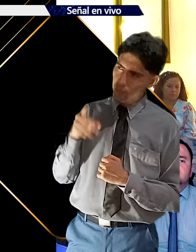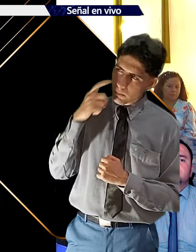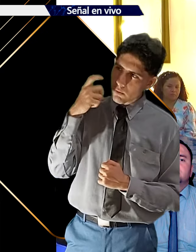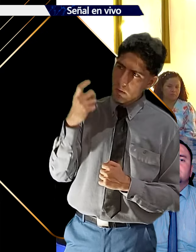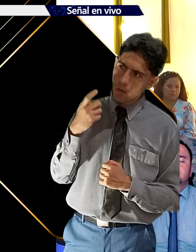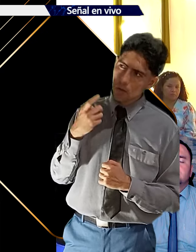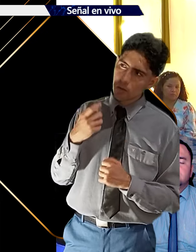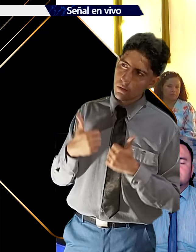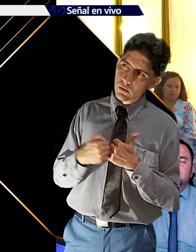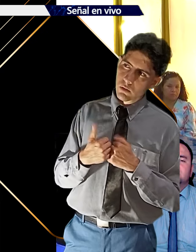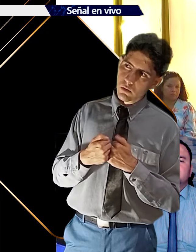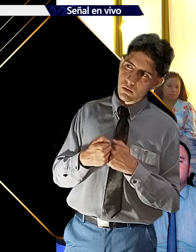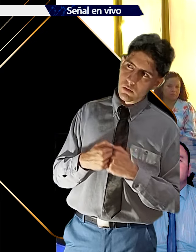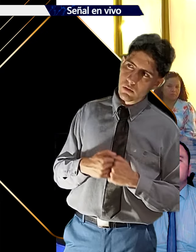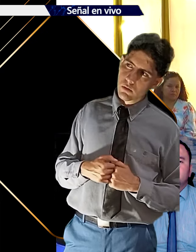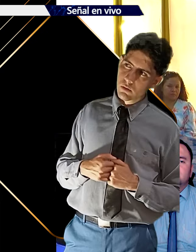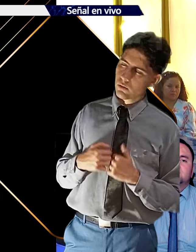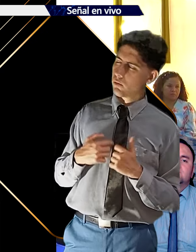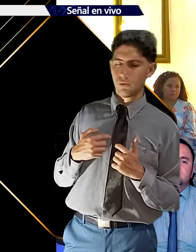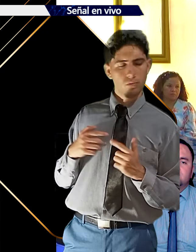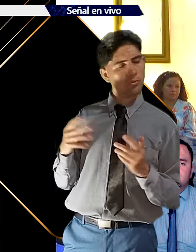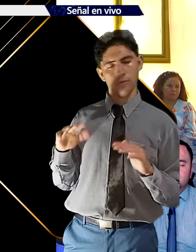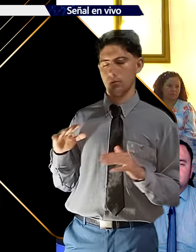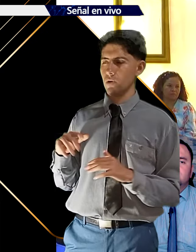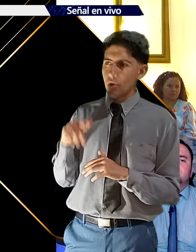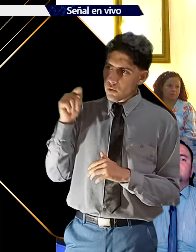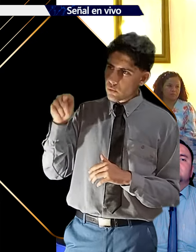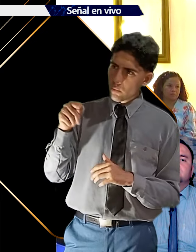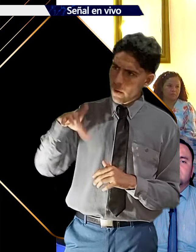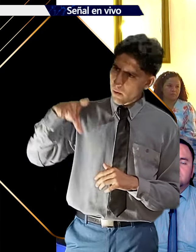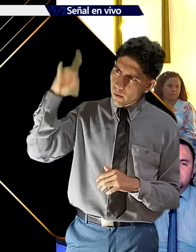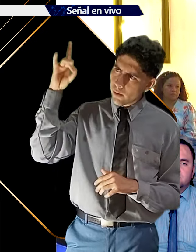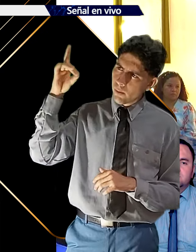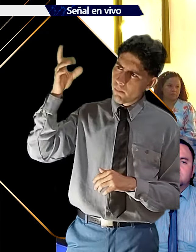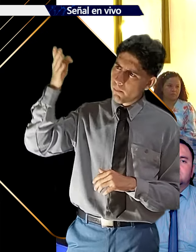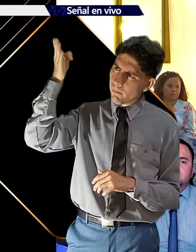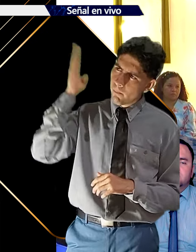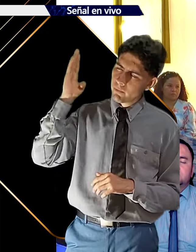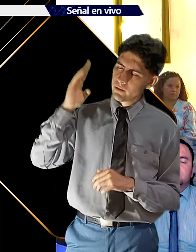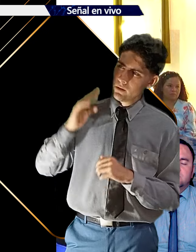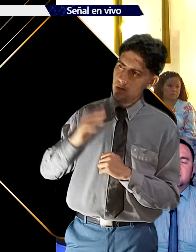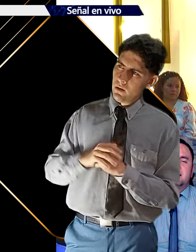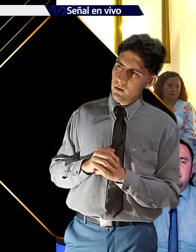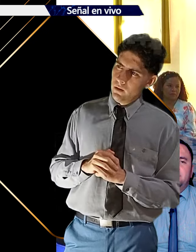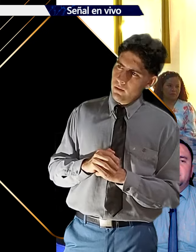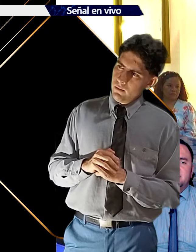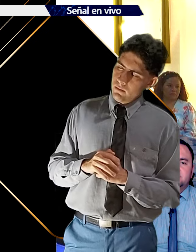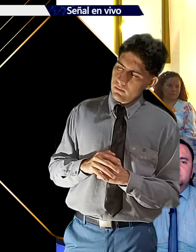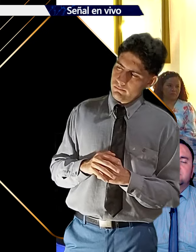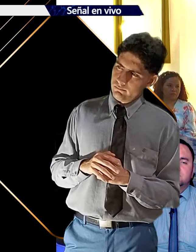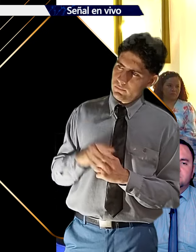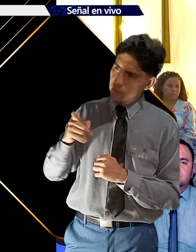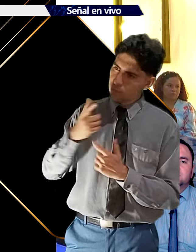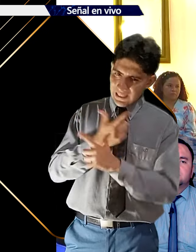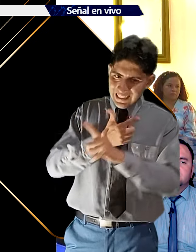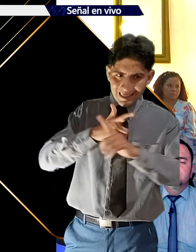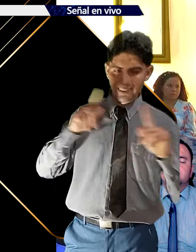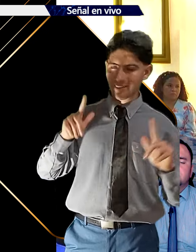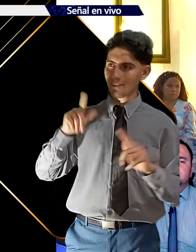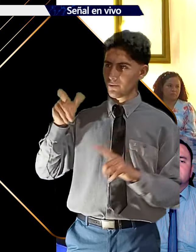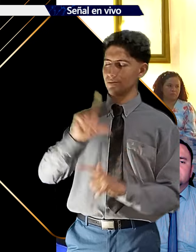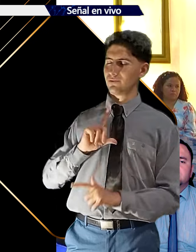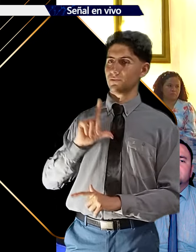un día el papá y la mamá le dicen: hijo, tú estás buscando una novia, ¿cómo se te ocurre? Tú eres ese león de la tribu de